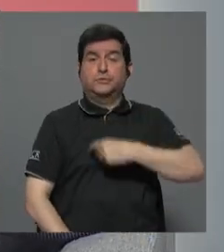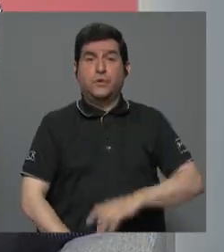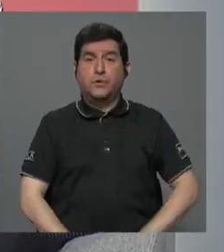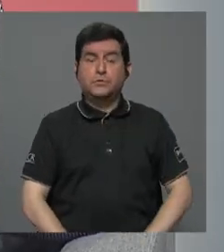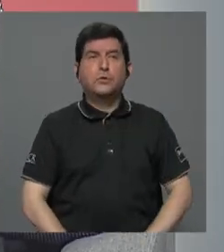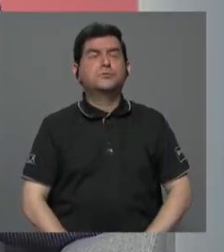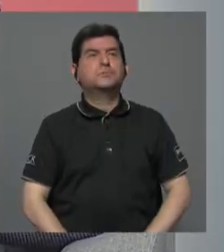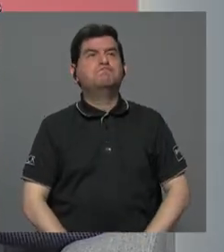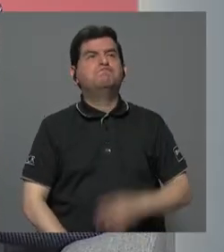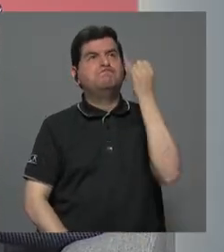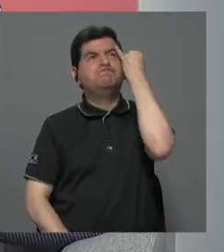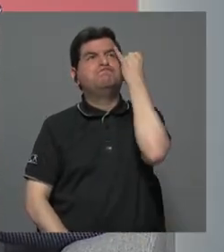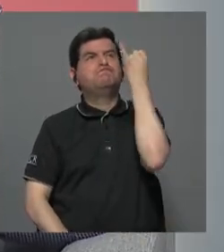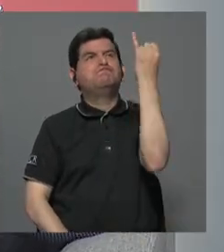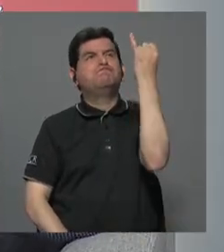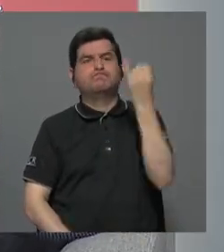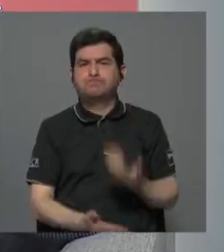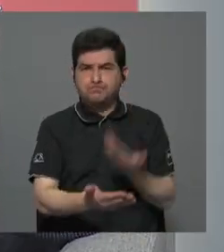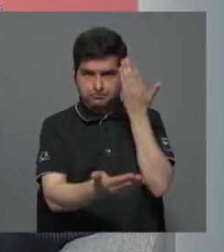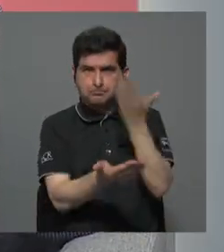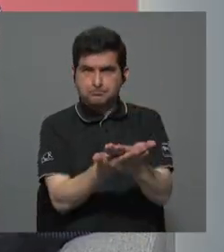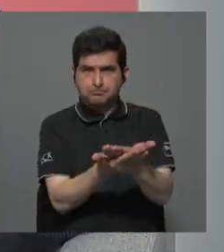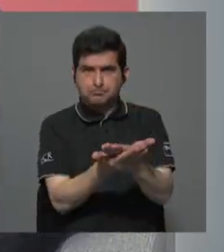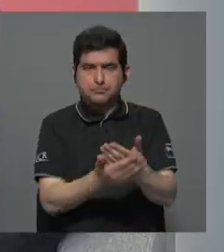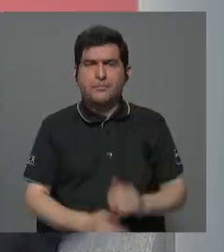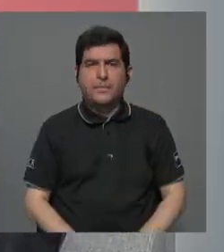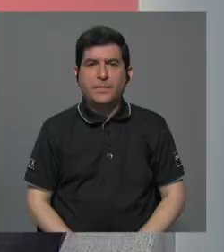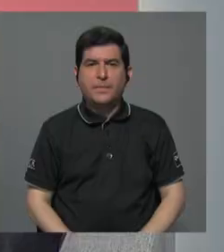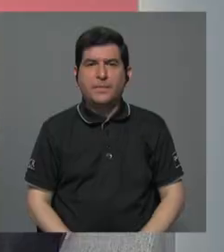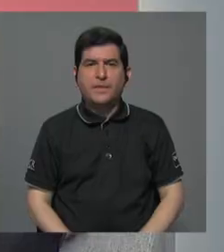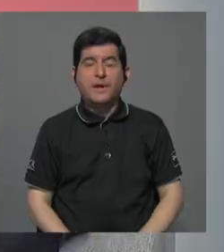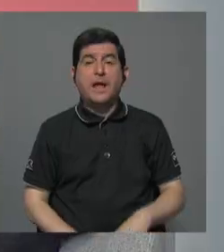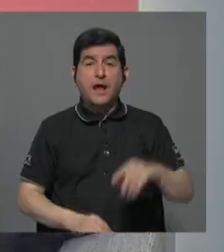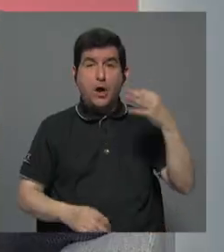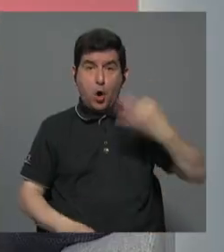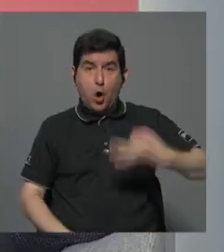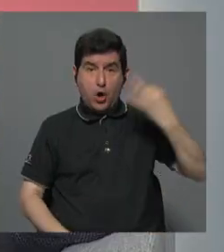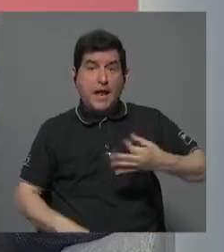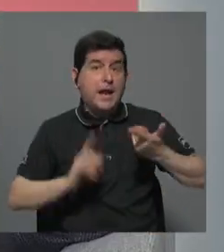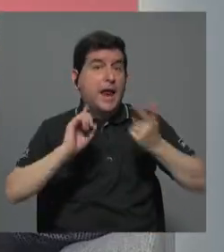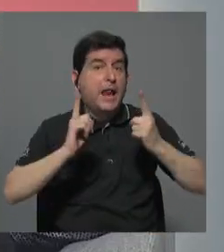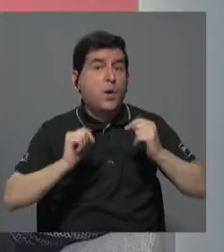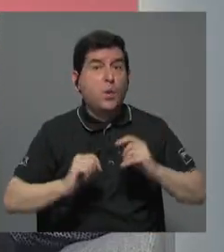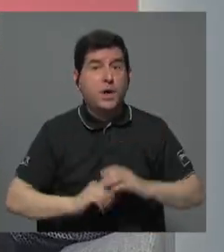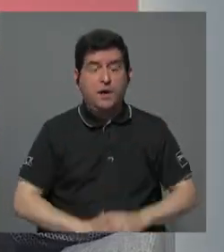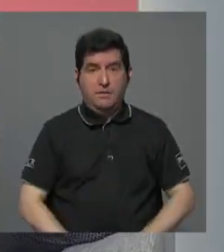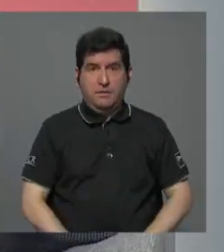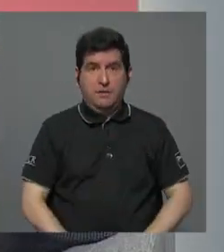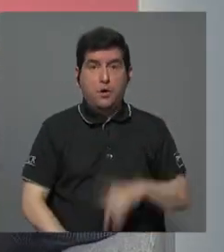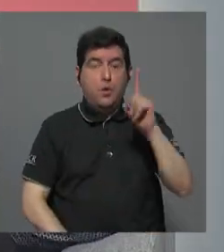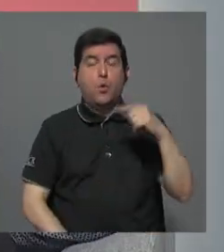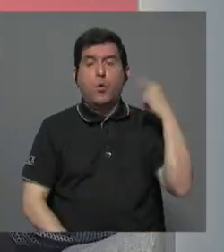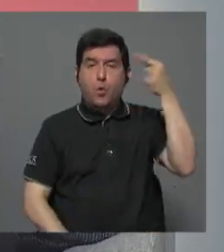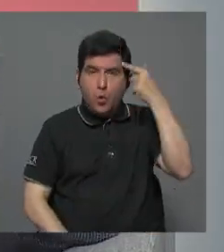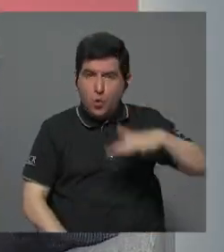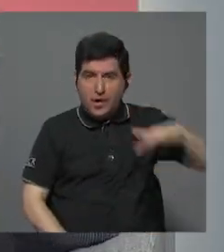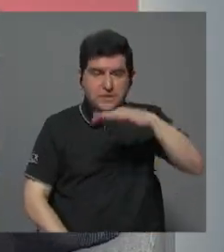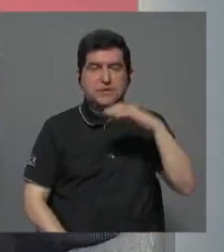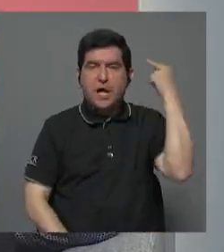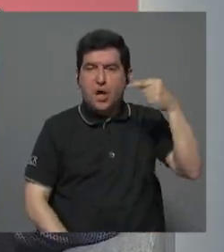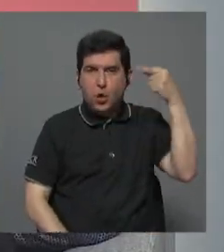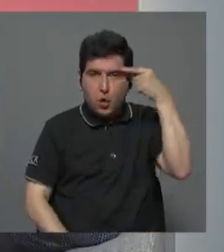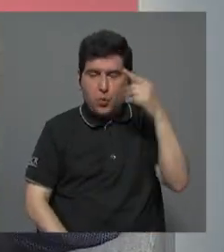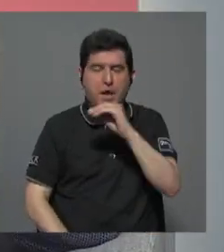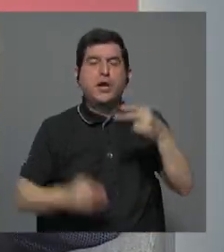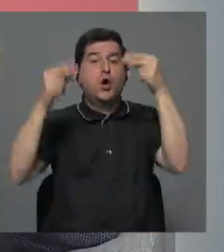plantear que la propuesta original sea un estado un gobierno y